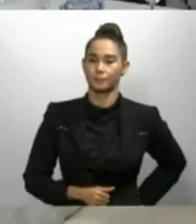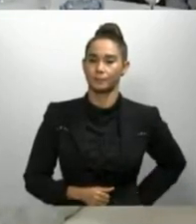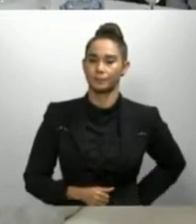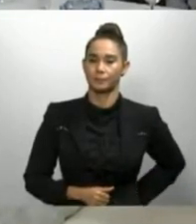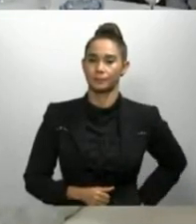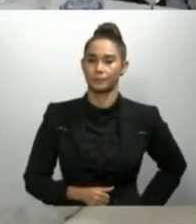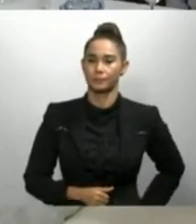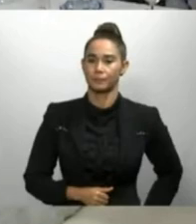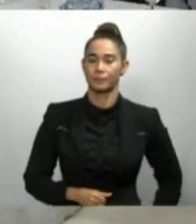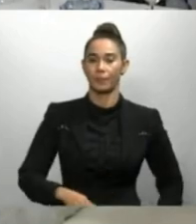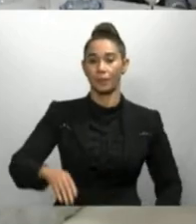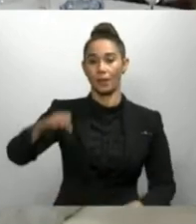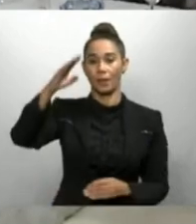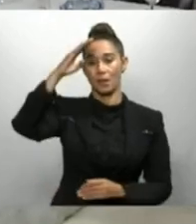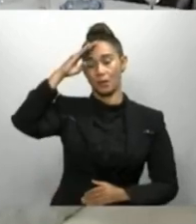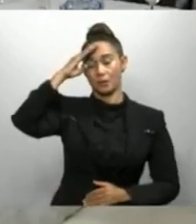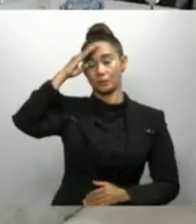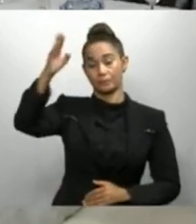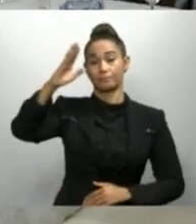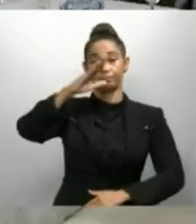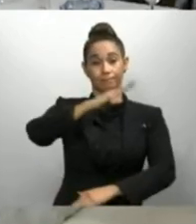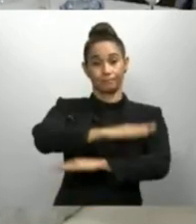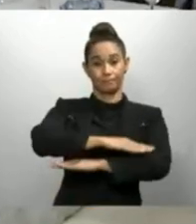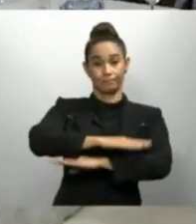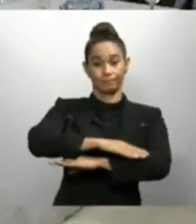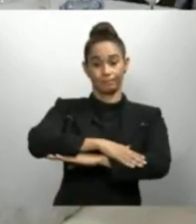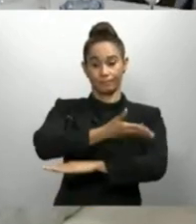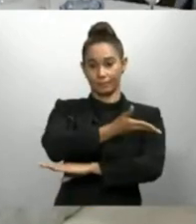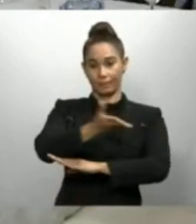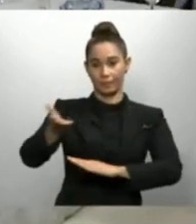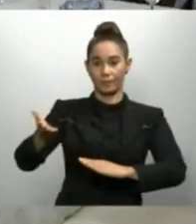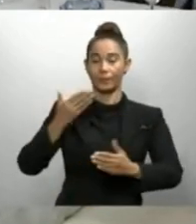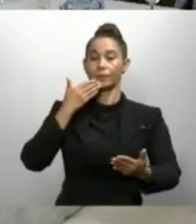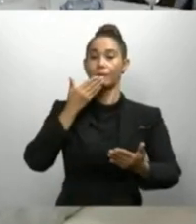Saludo a la mesa directiva, buenos días a todos.